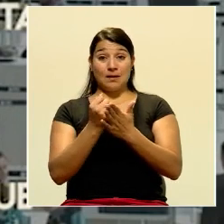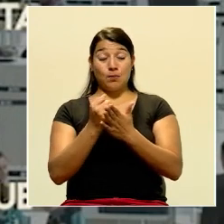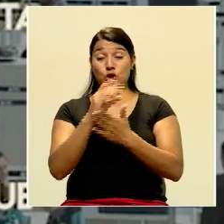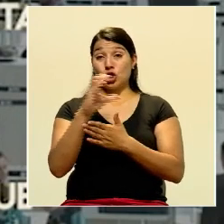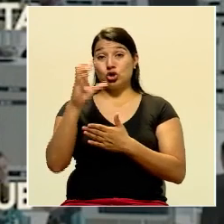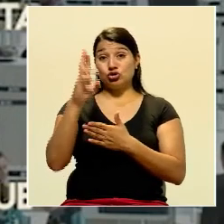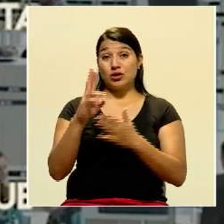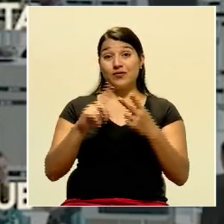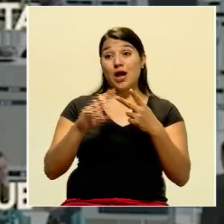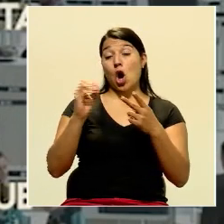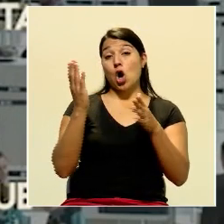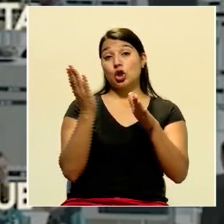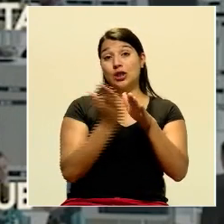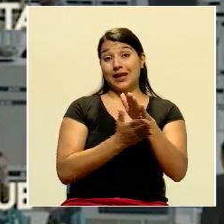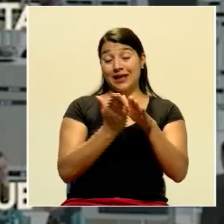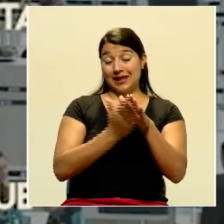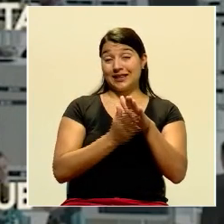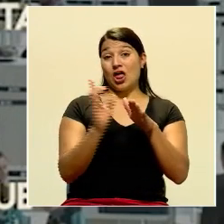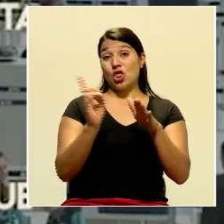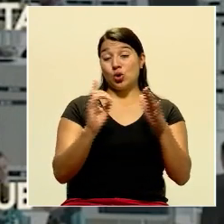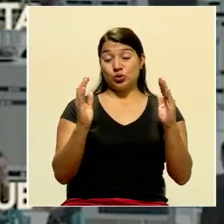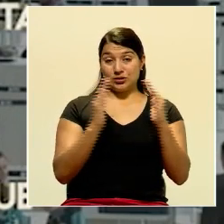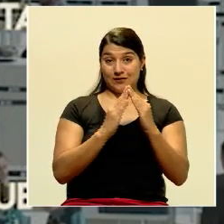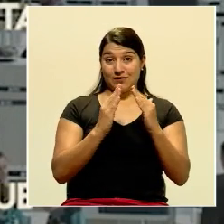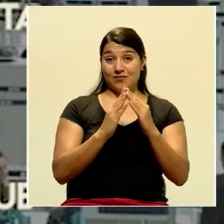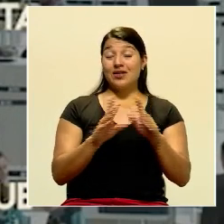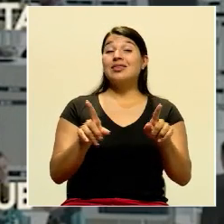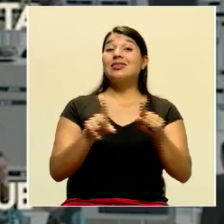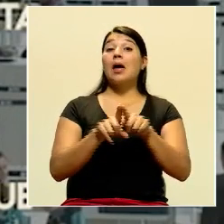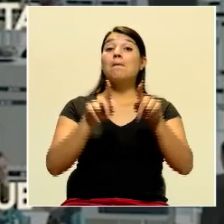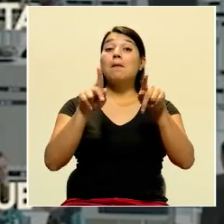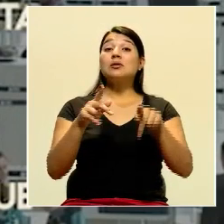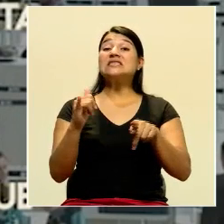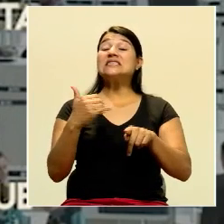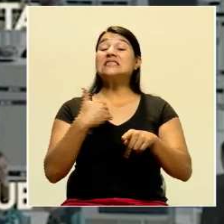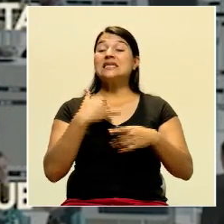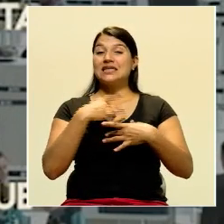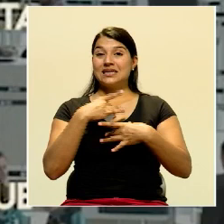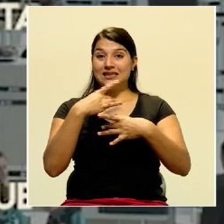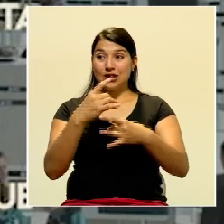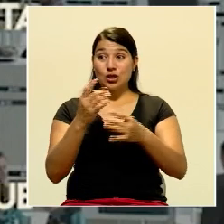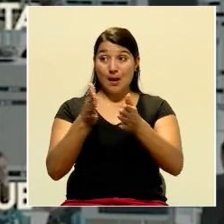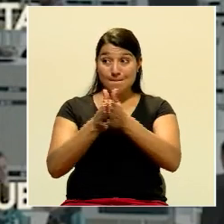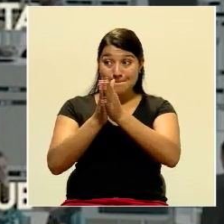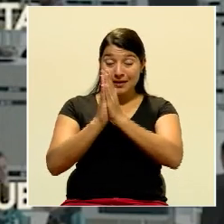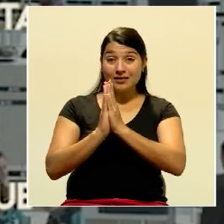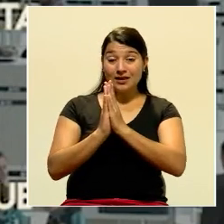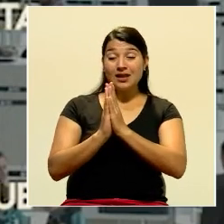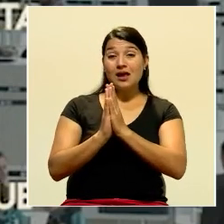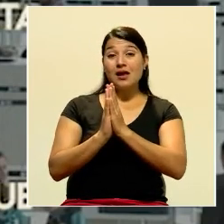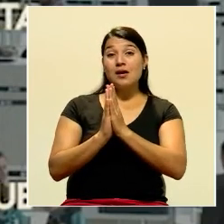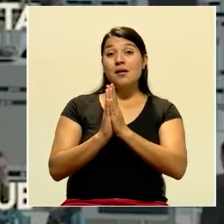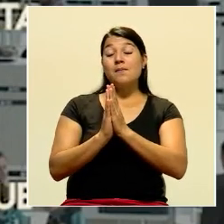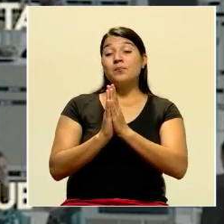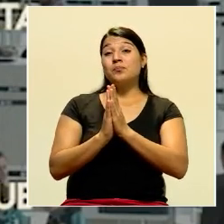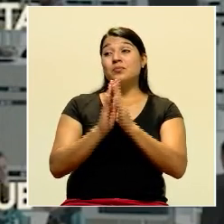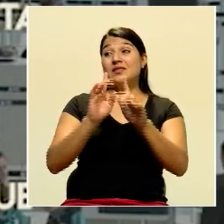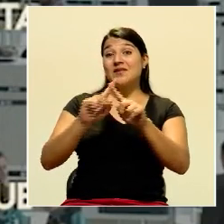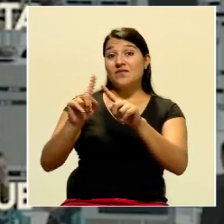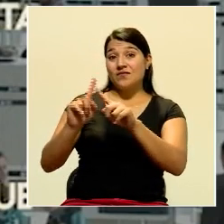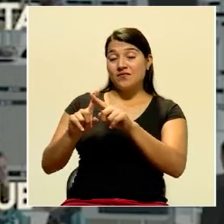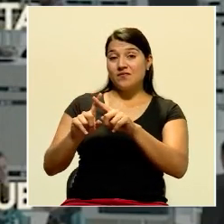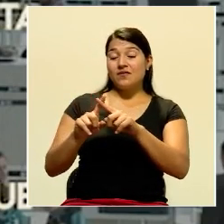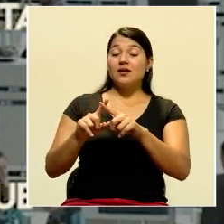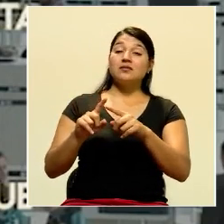tarjeta de residencia. Además, los interesados en solicitar más de una visa a la vez, es decir, quienes con la